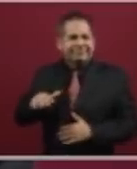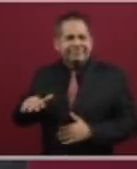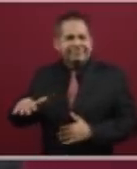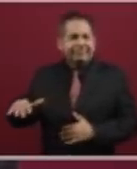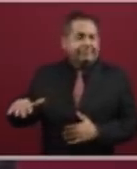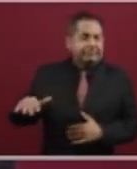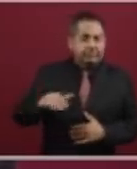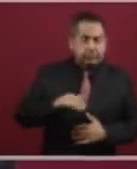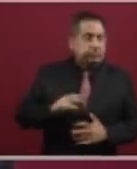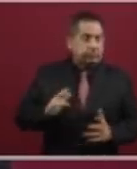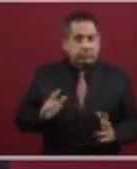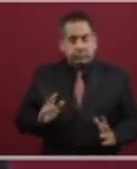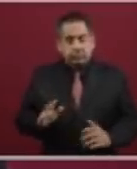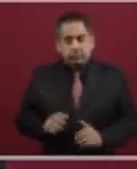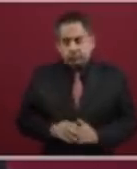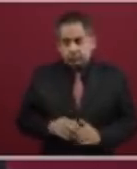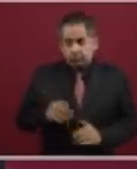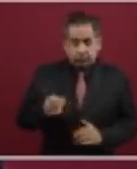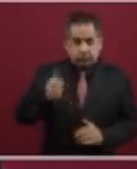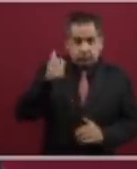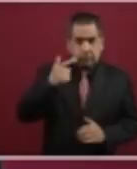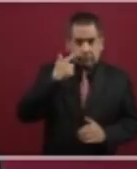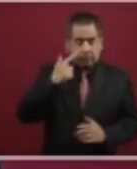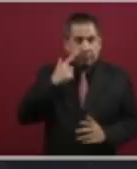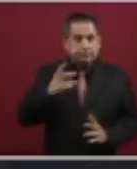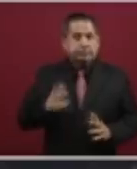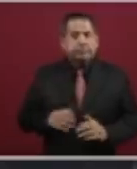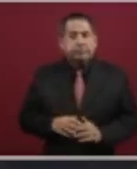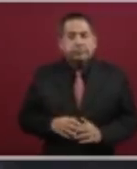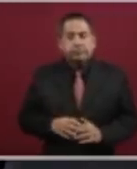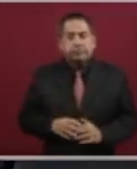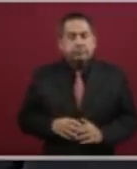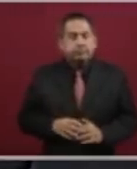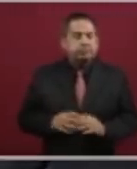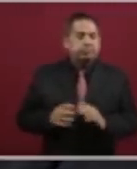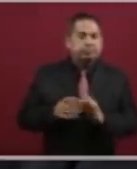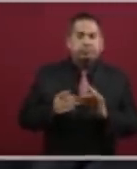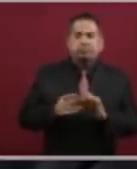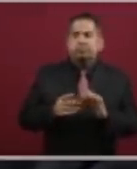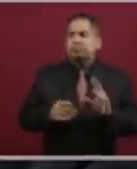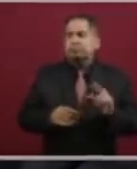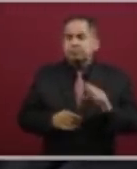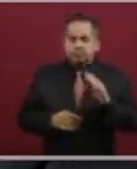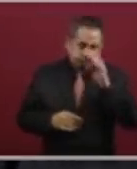primero para que no se sintiera que estábamos